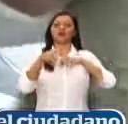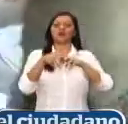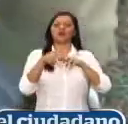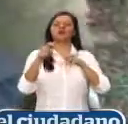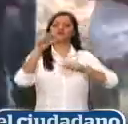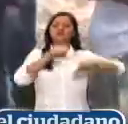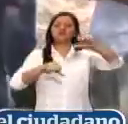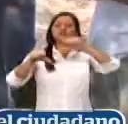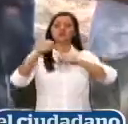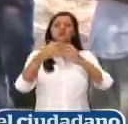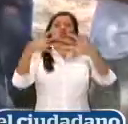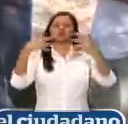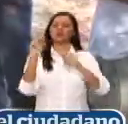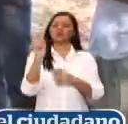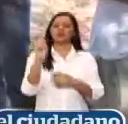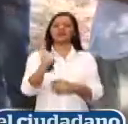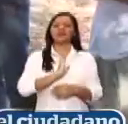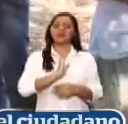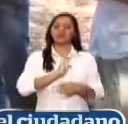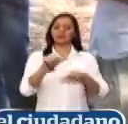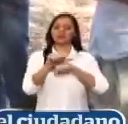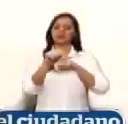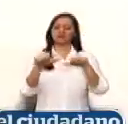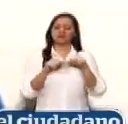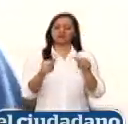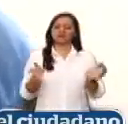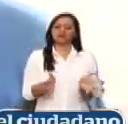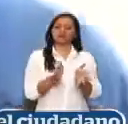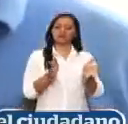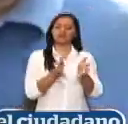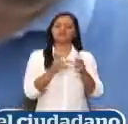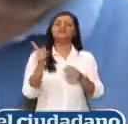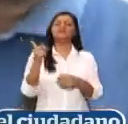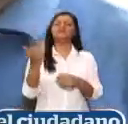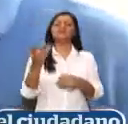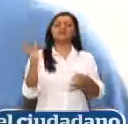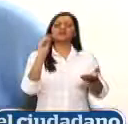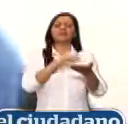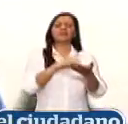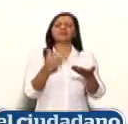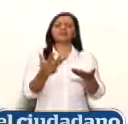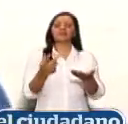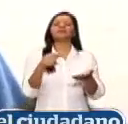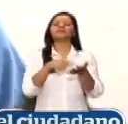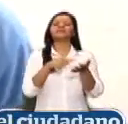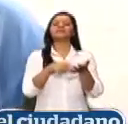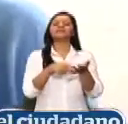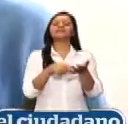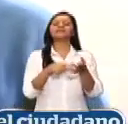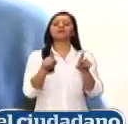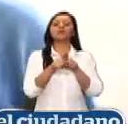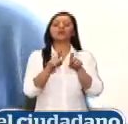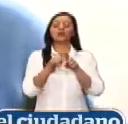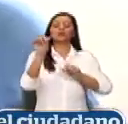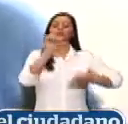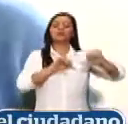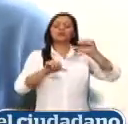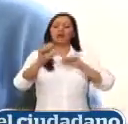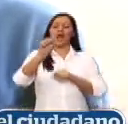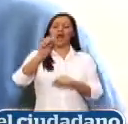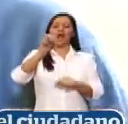con la asistencia del personal técnico del magap aquí estamos poniendo sulfato de amonio